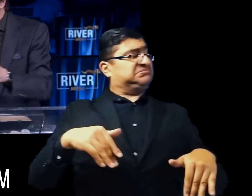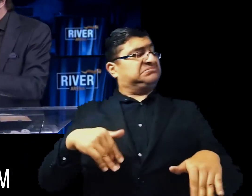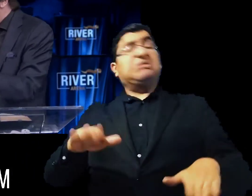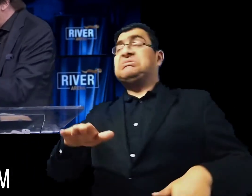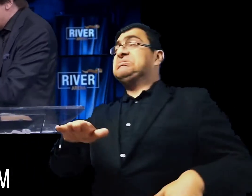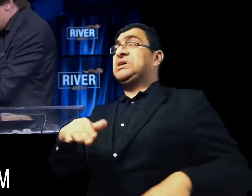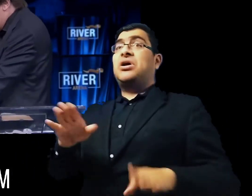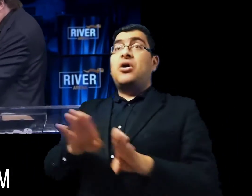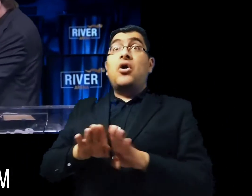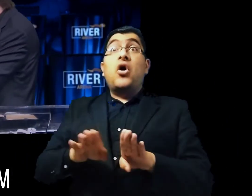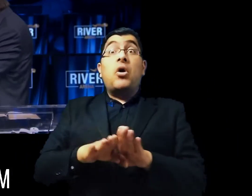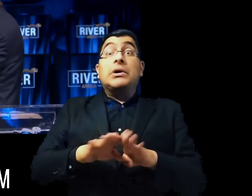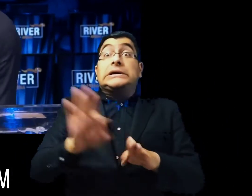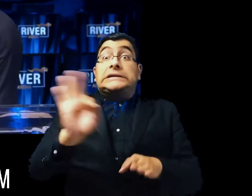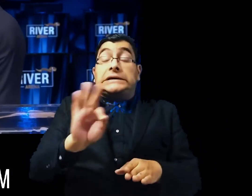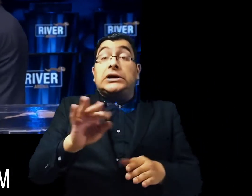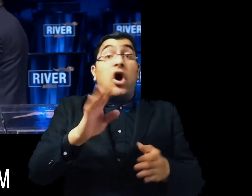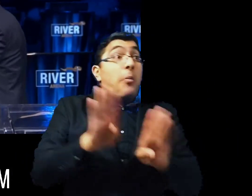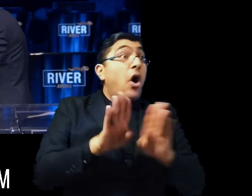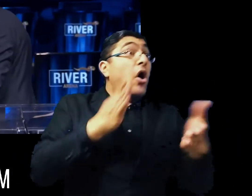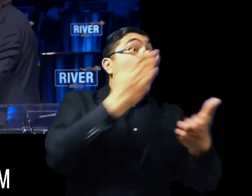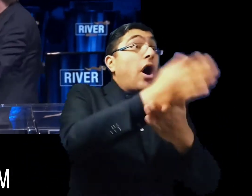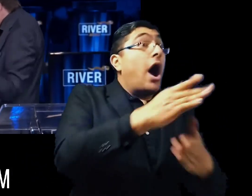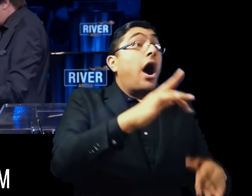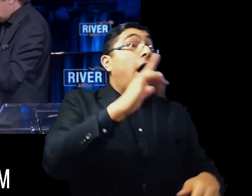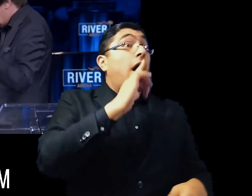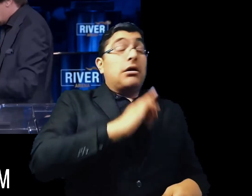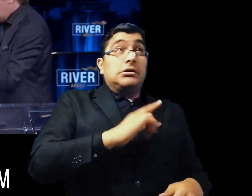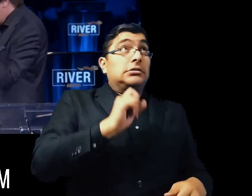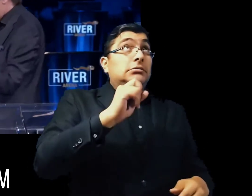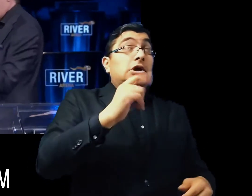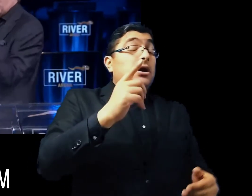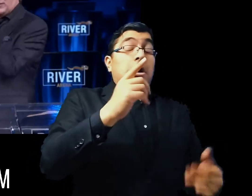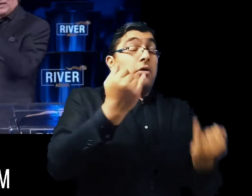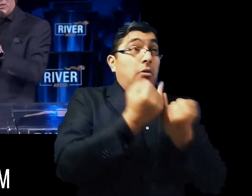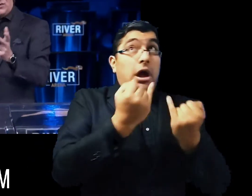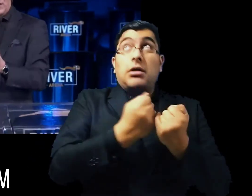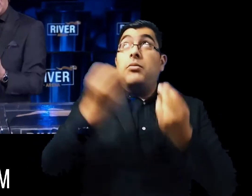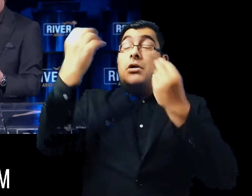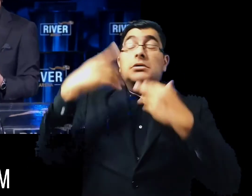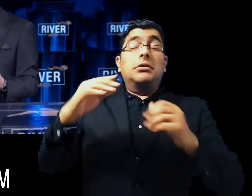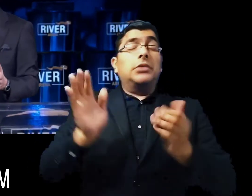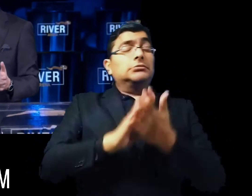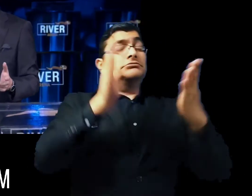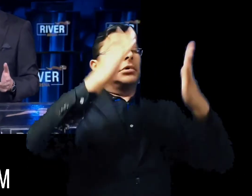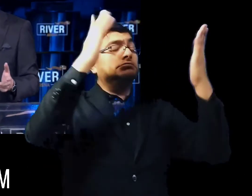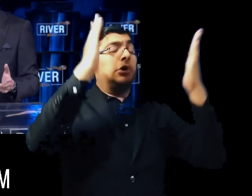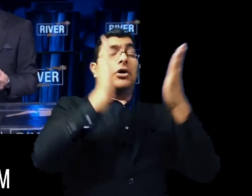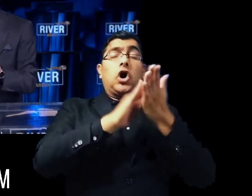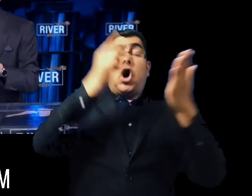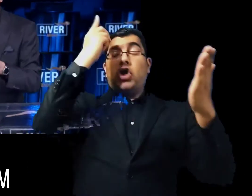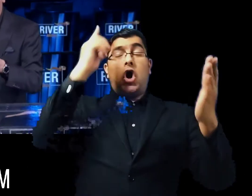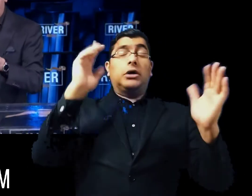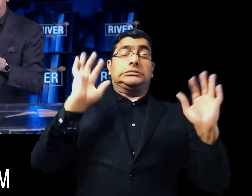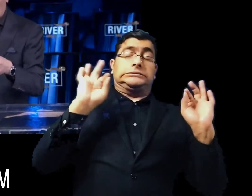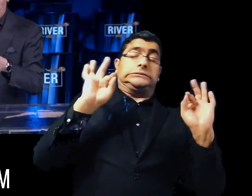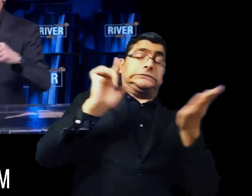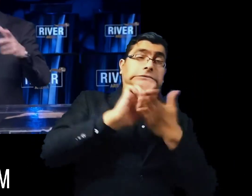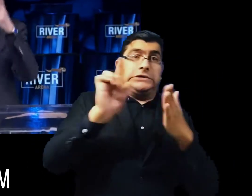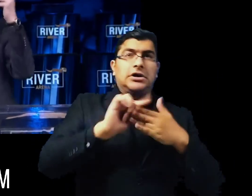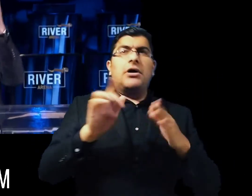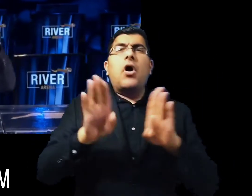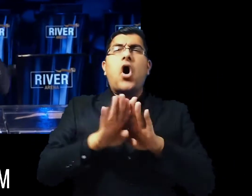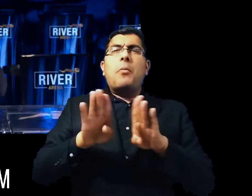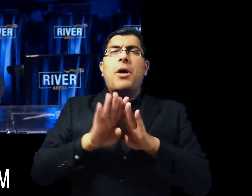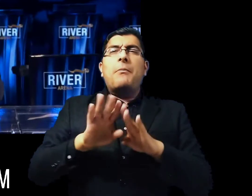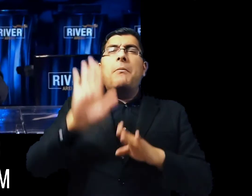digo, ¿cómo irán a orinar si también mientras que orinan seguirán recibiendo revelaciones? Parece que tienen el